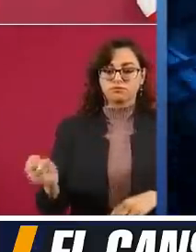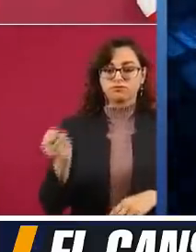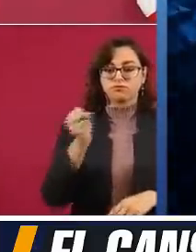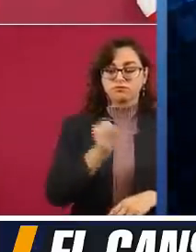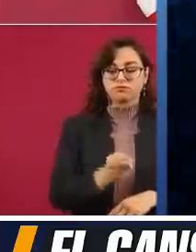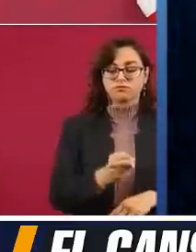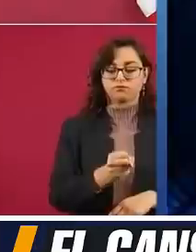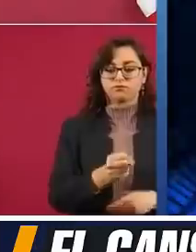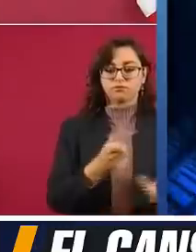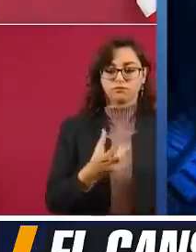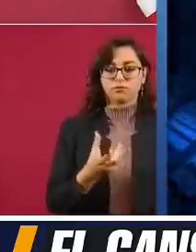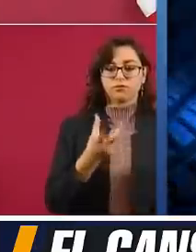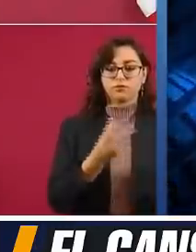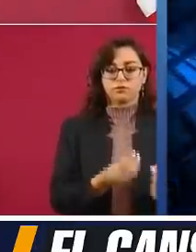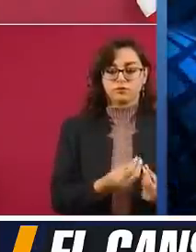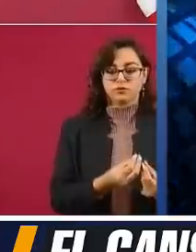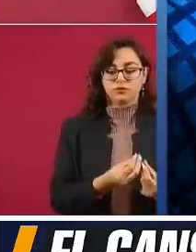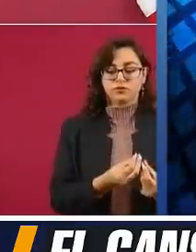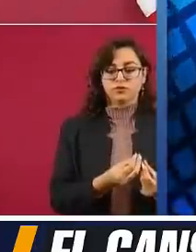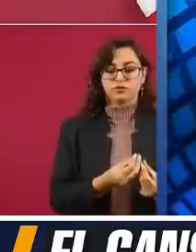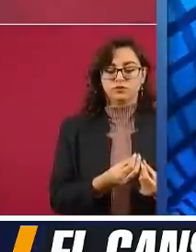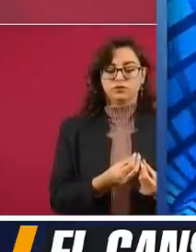vinculada a